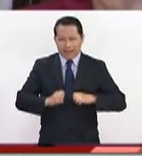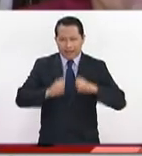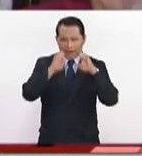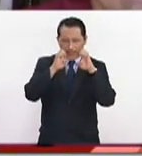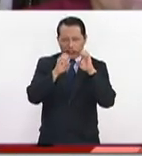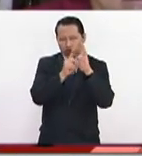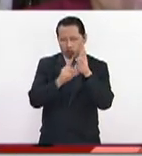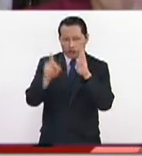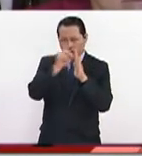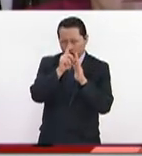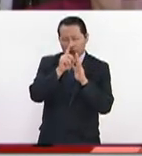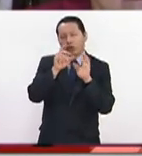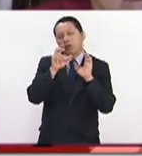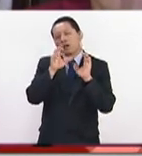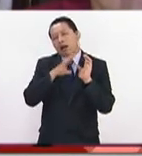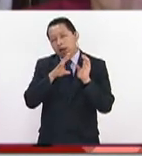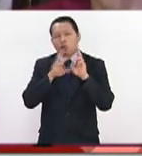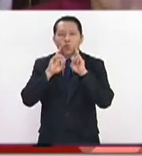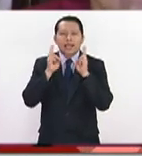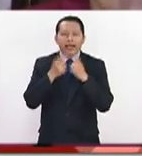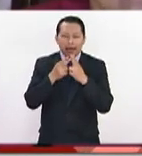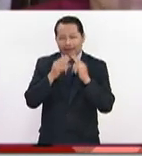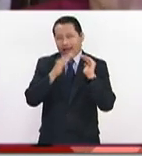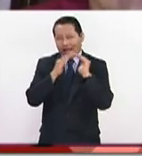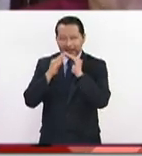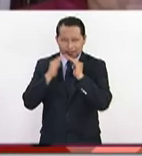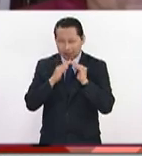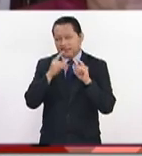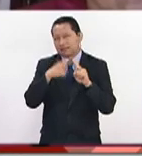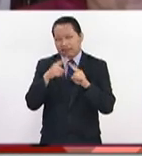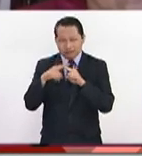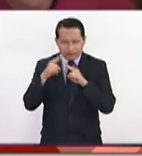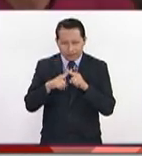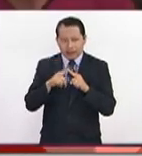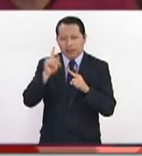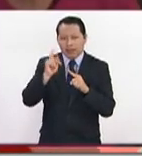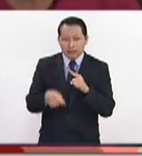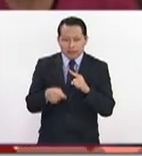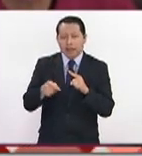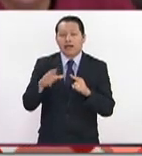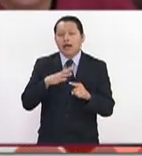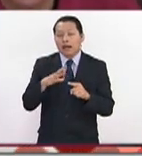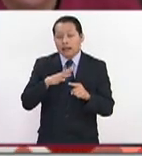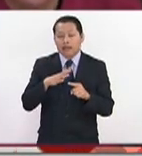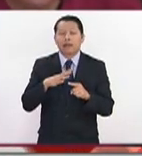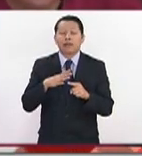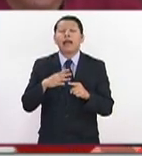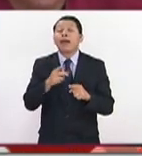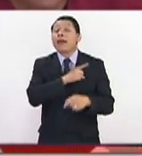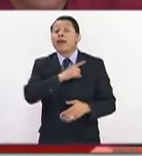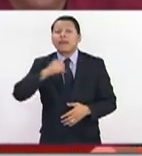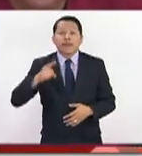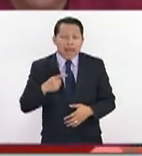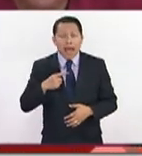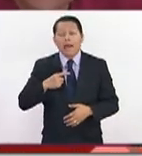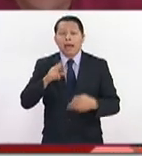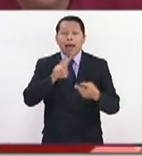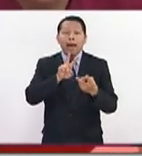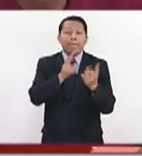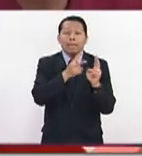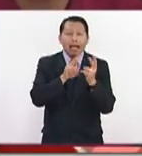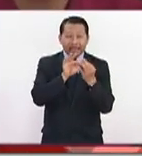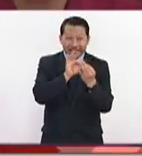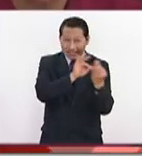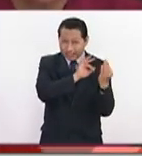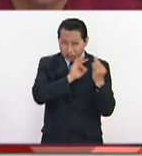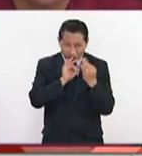unidad habitacional o en una propiedad en condominio, sin la aprobación y sin la voluntad de los vecinos no va a existir